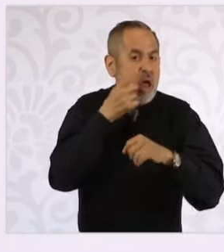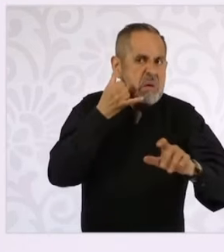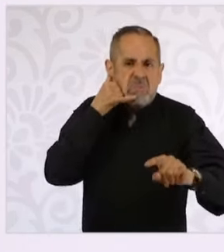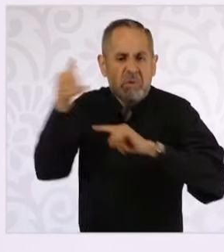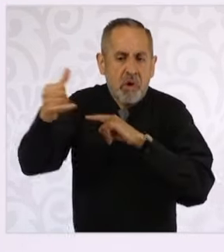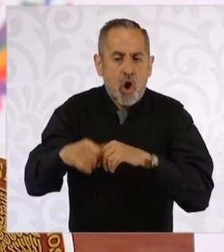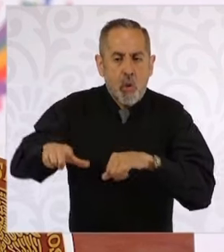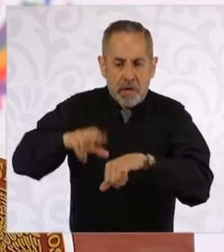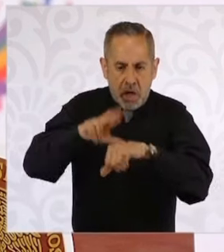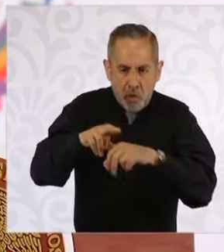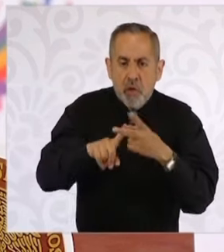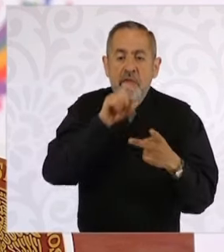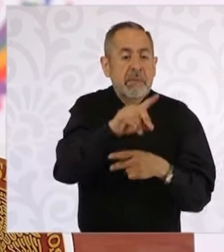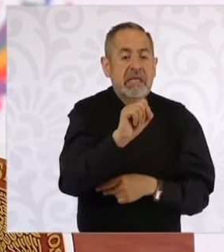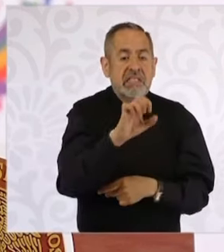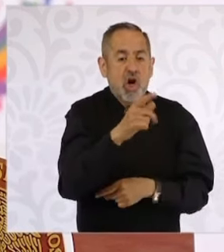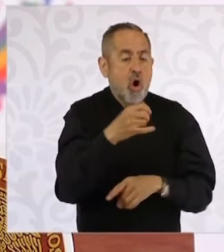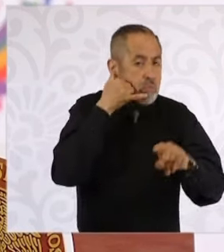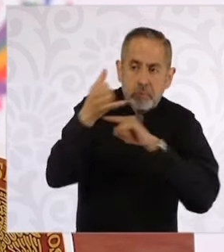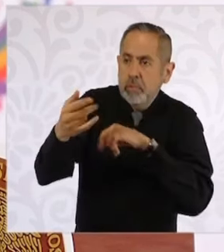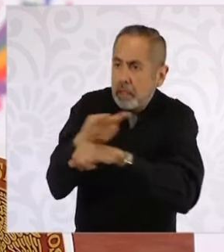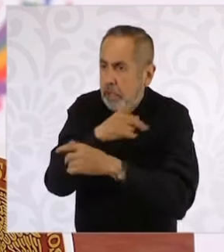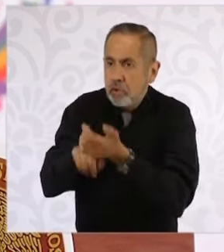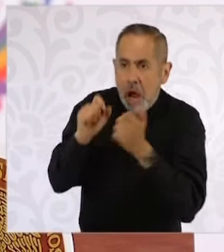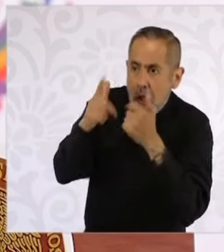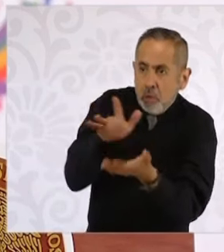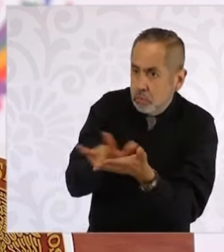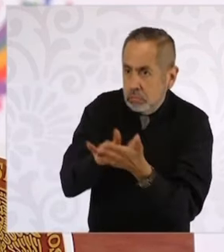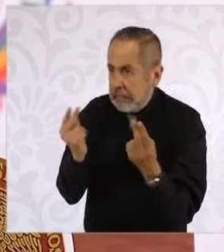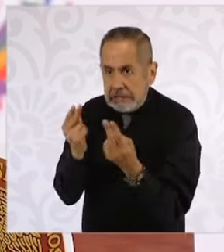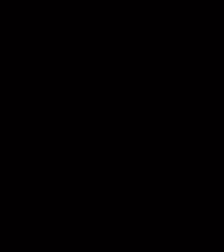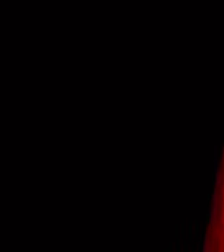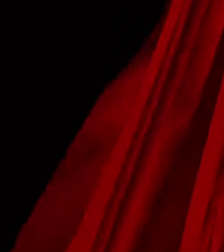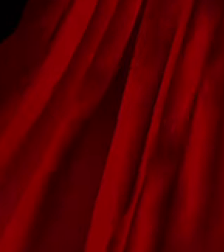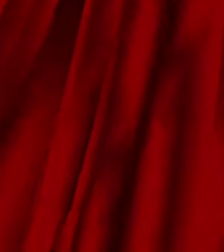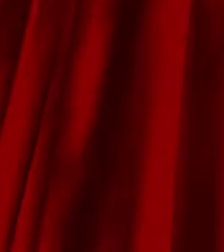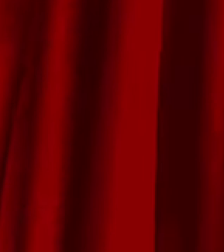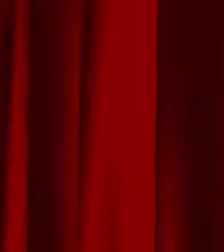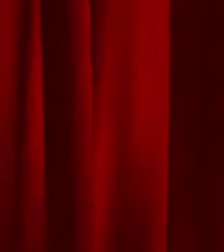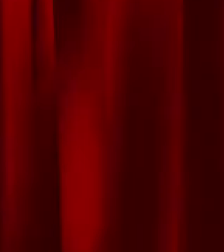gobernador y también la secretaria de gobernación para saber queé otros apoyos